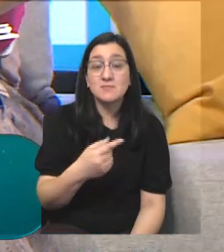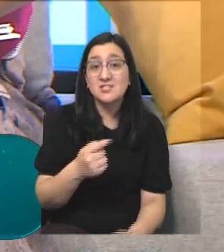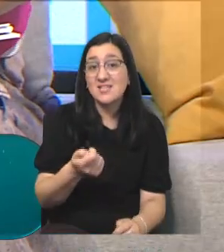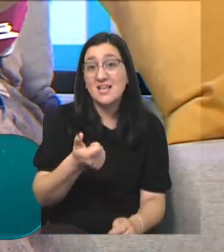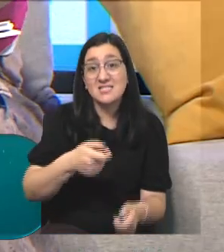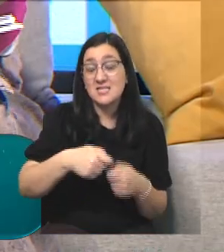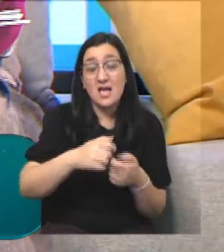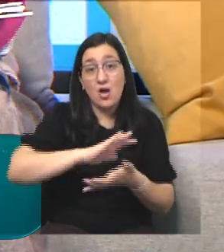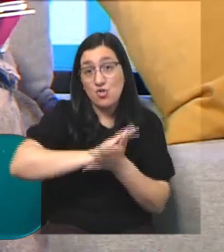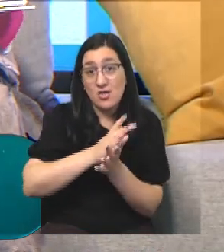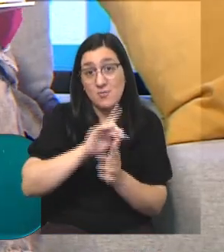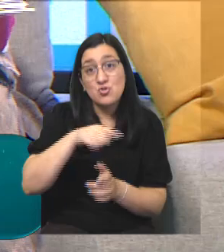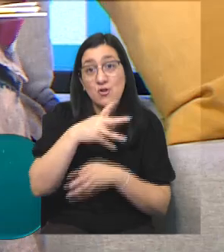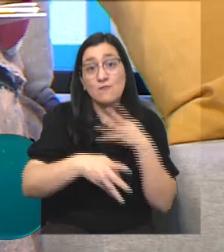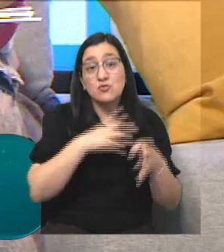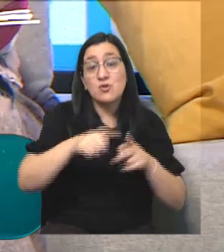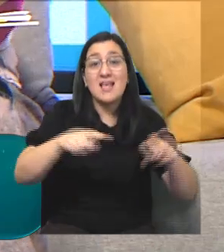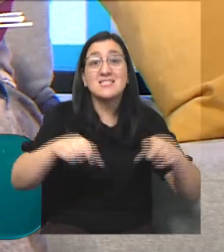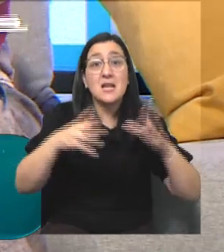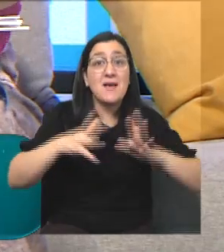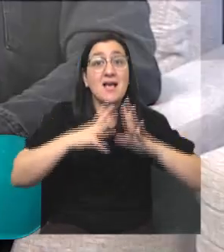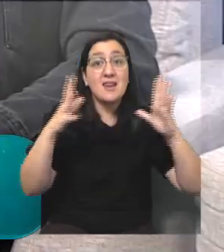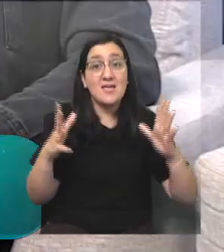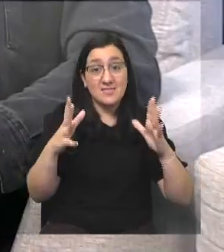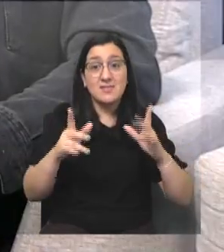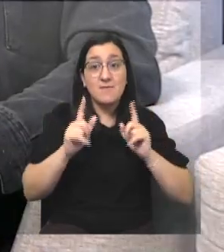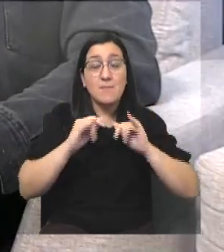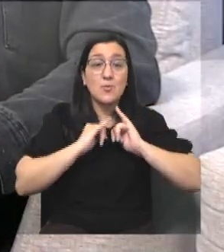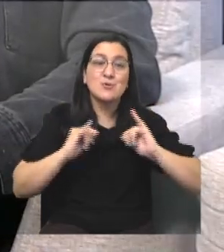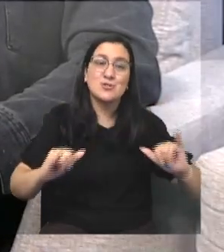agotada, van a tener que hacer otra función en una sala más grande y van a tener que venir a promocionar. Correcto. Venimos.